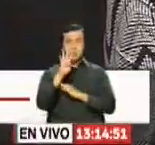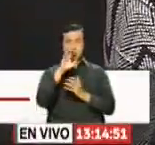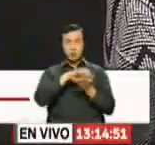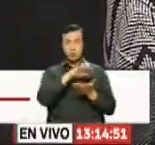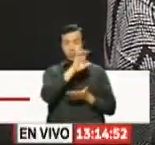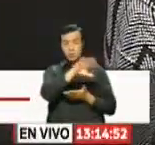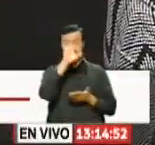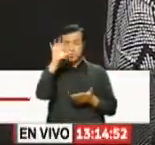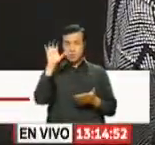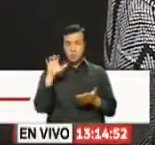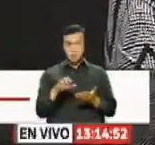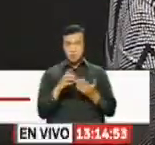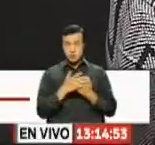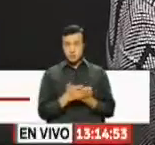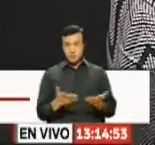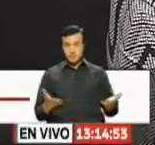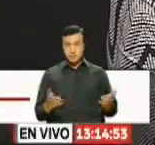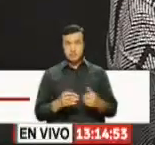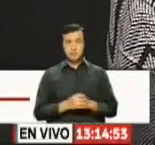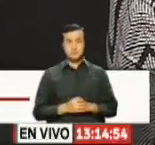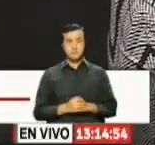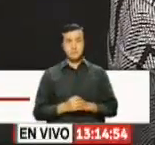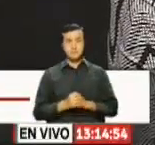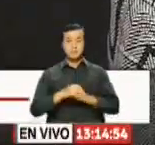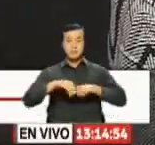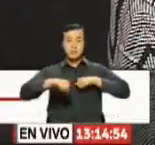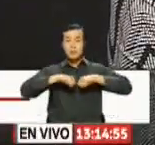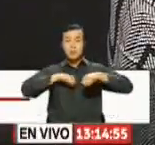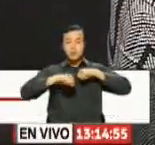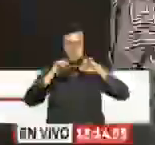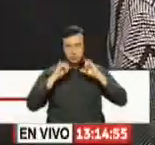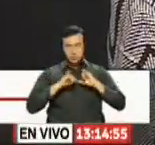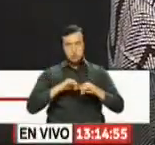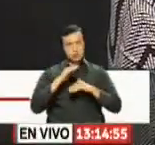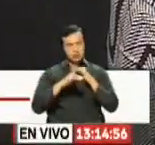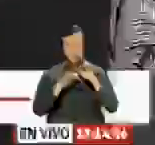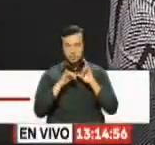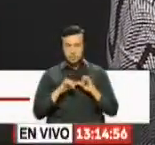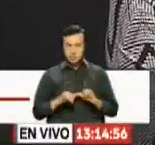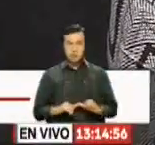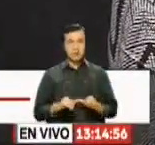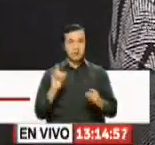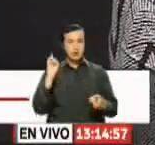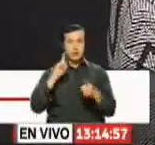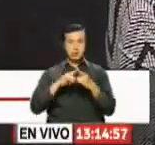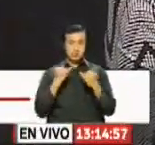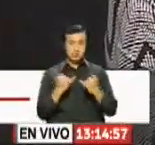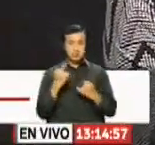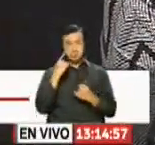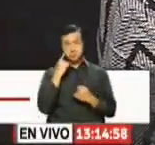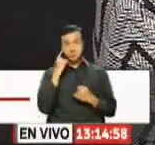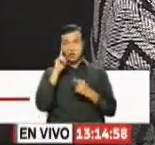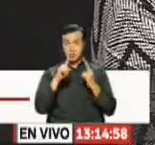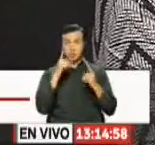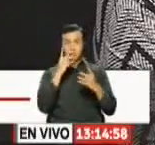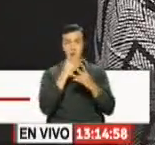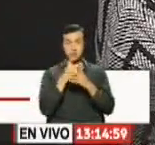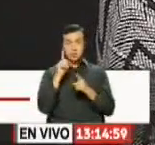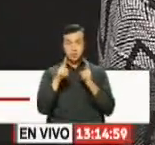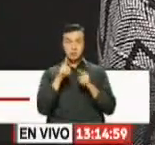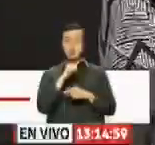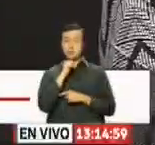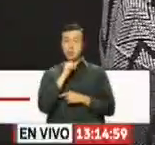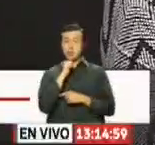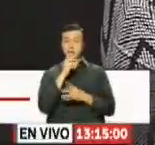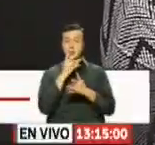provincias distintas. El operativo sigue en marcha. Todavía hay algunas detenciones que están